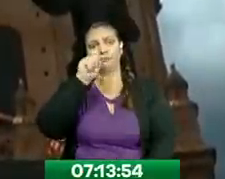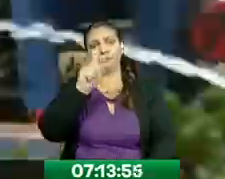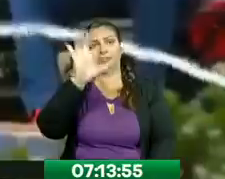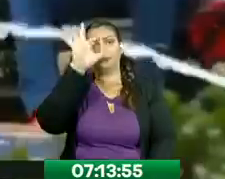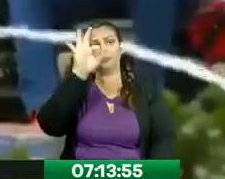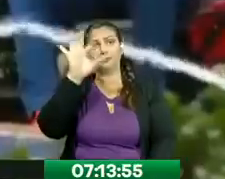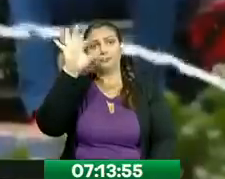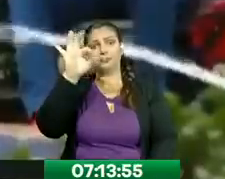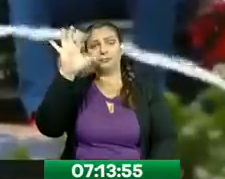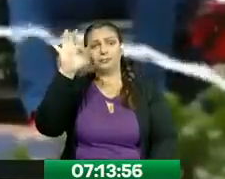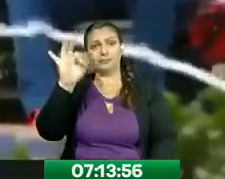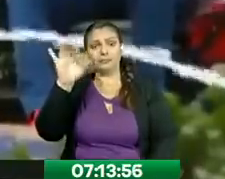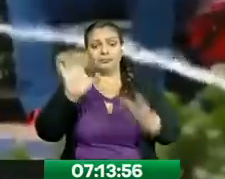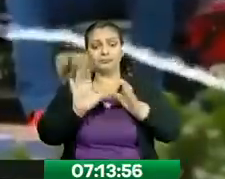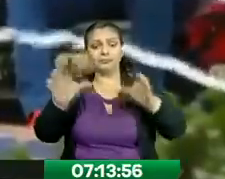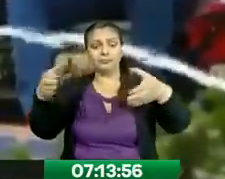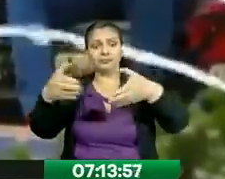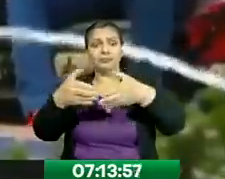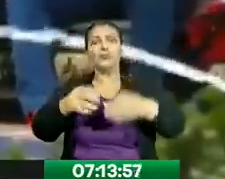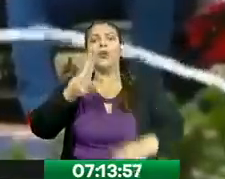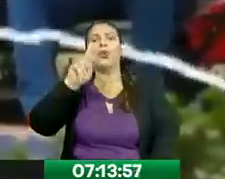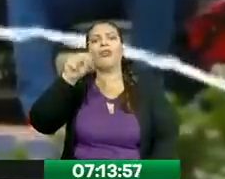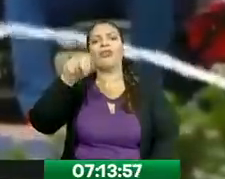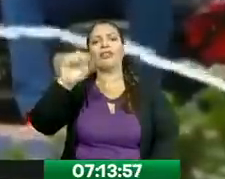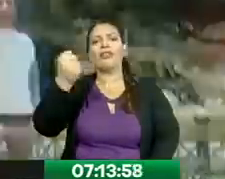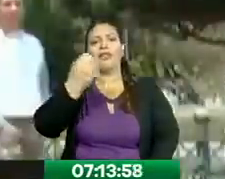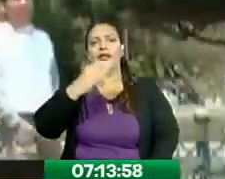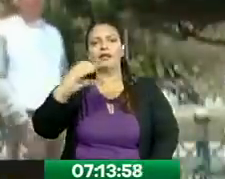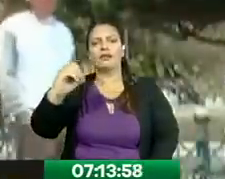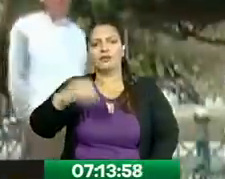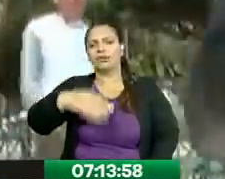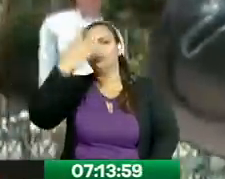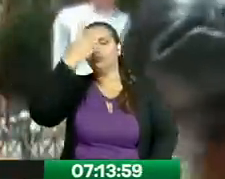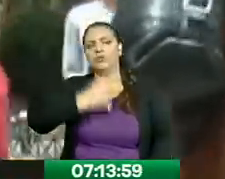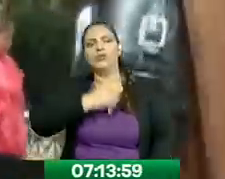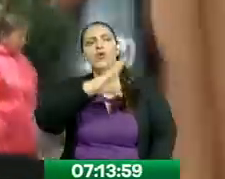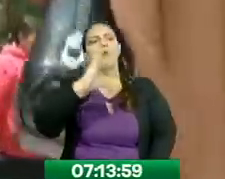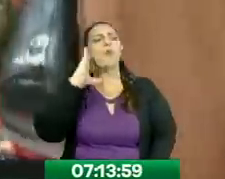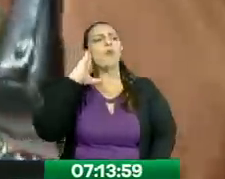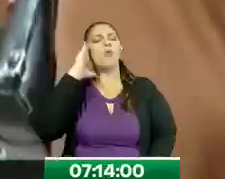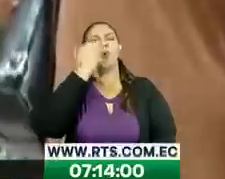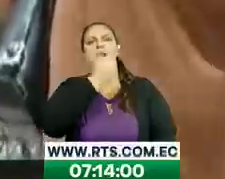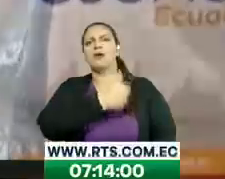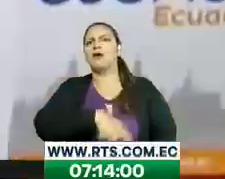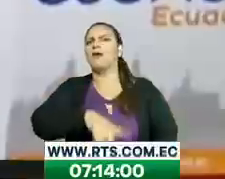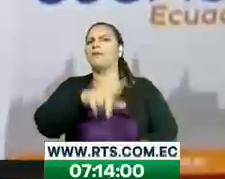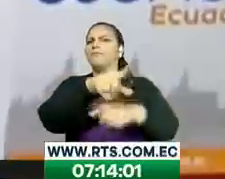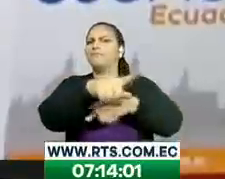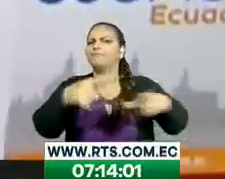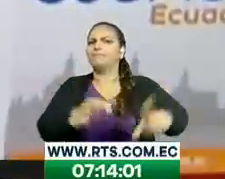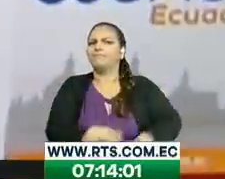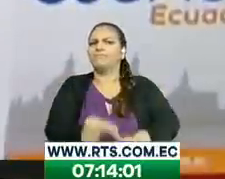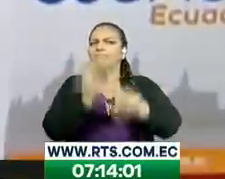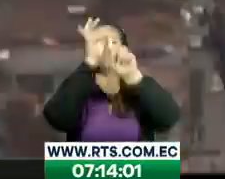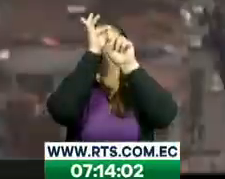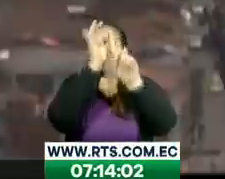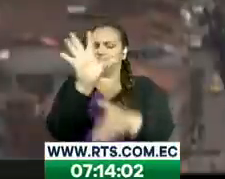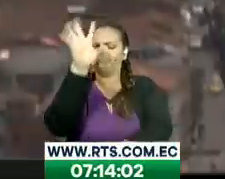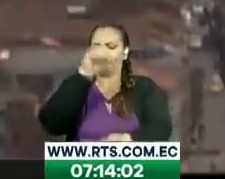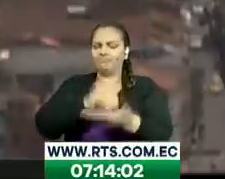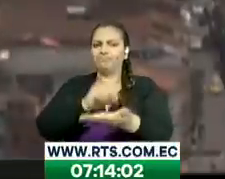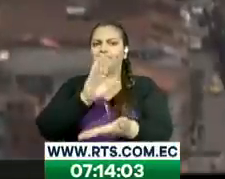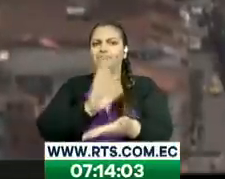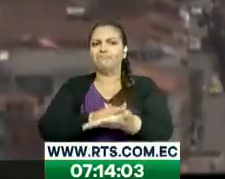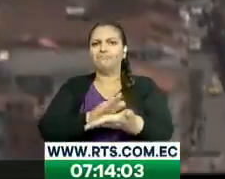en estas fechas abre sus puertas a propios extraños informe ser los futuros